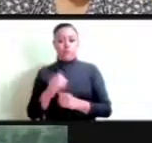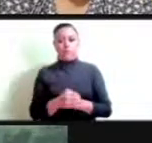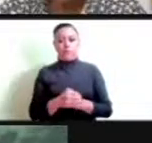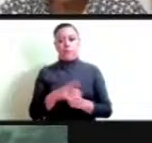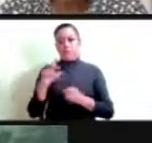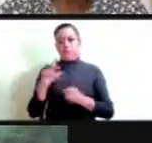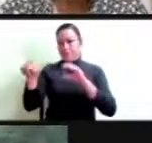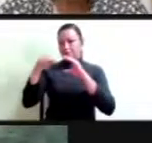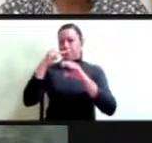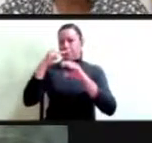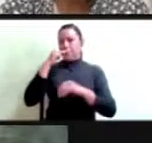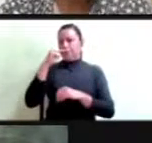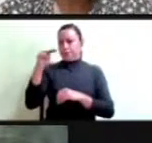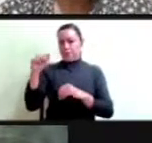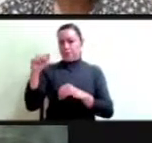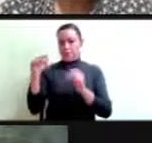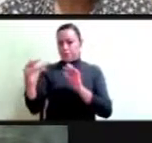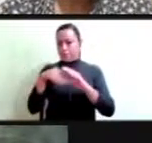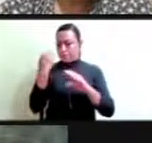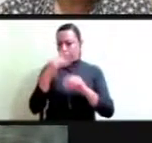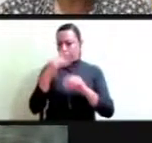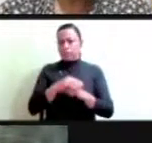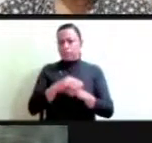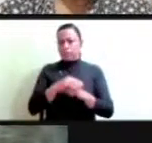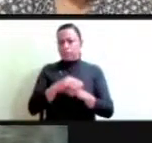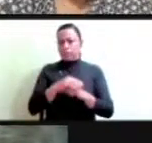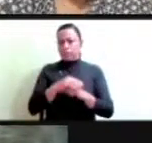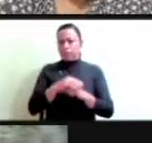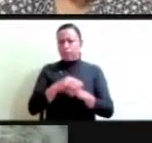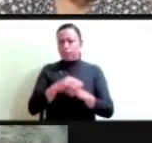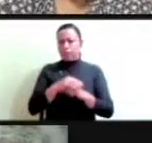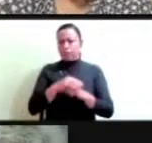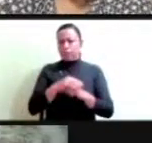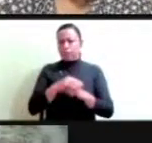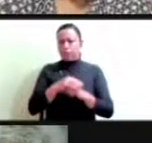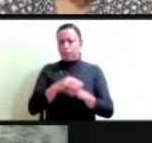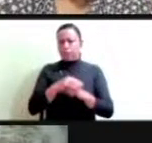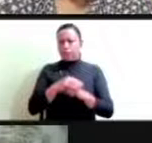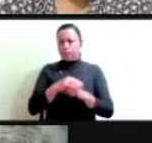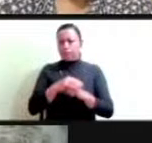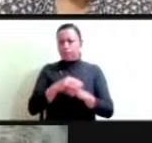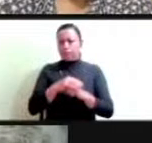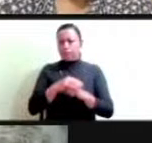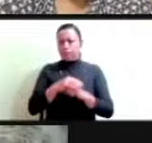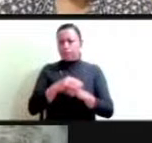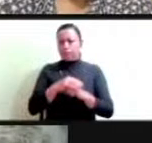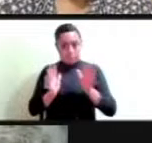la conexión. No sé si ya la pudo restablecer.